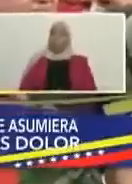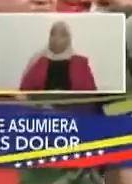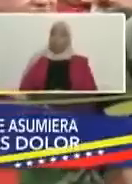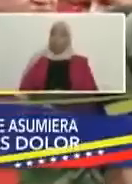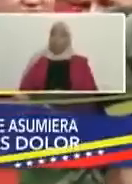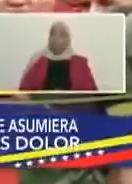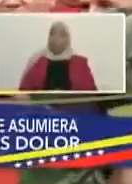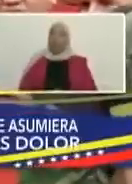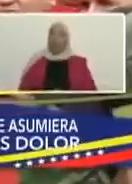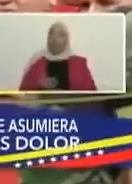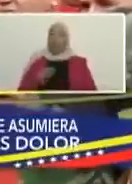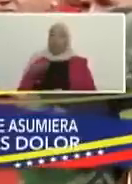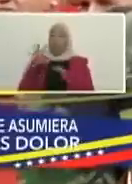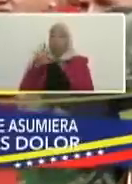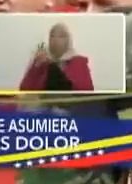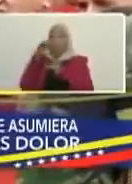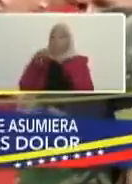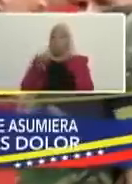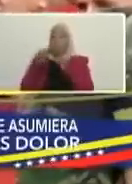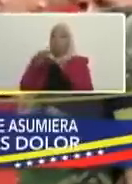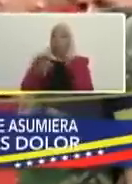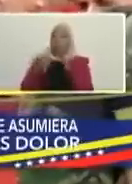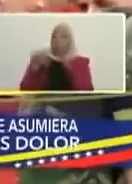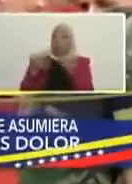Uno cuenta esto